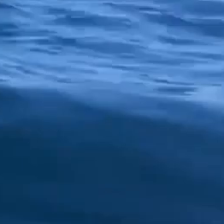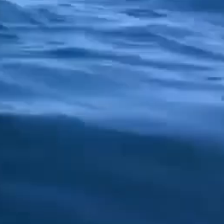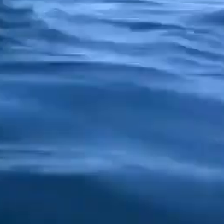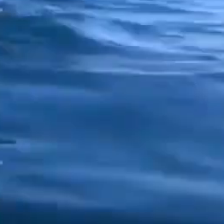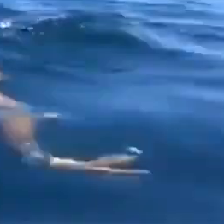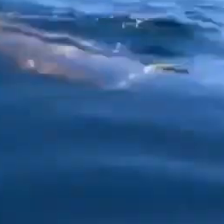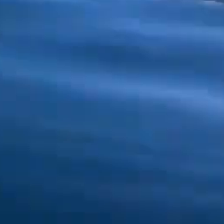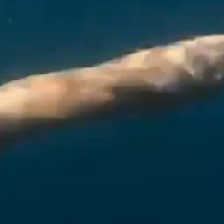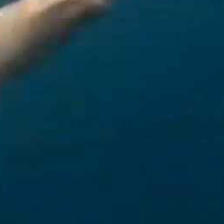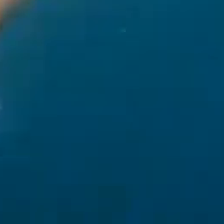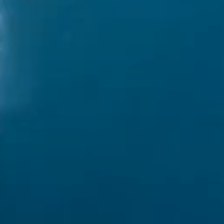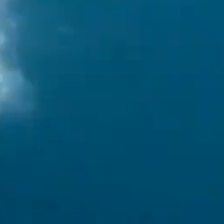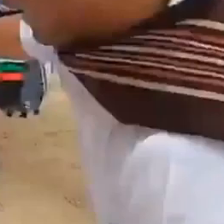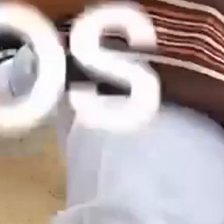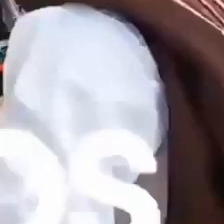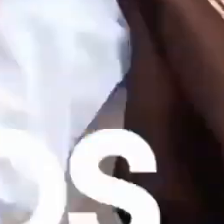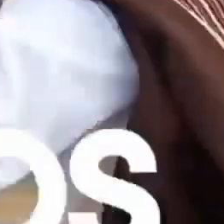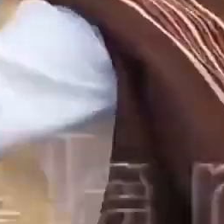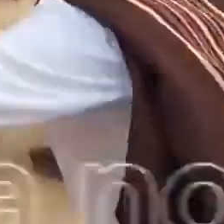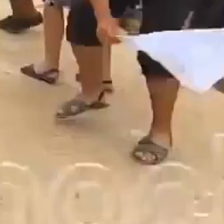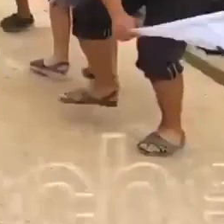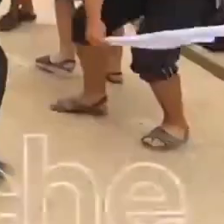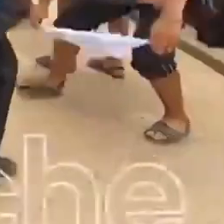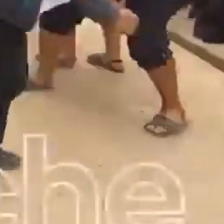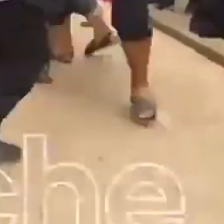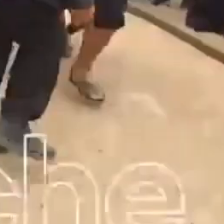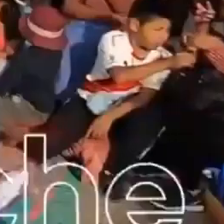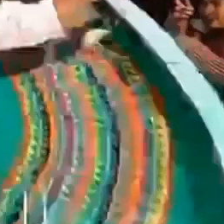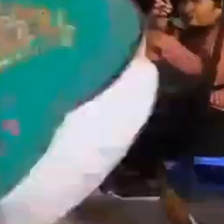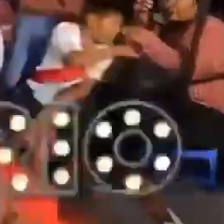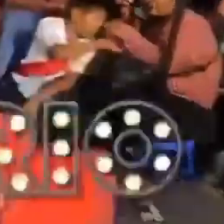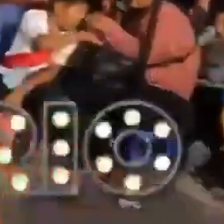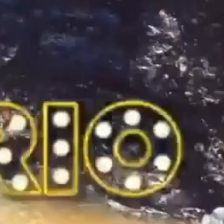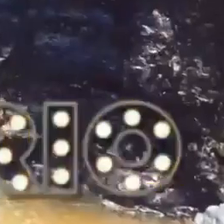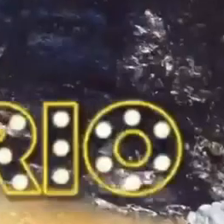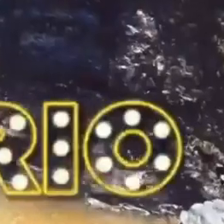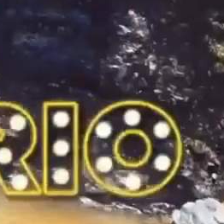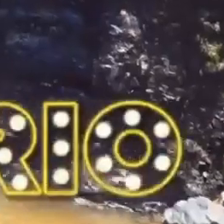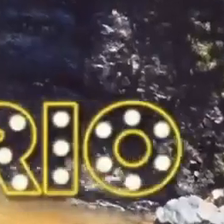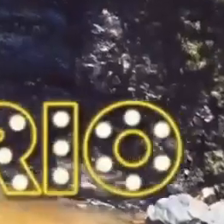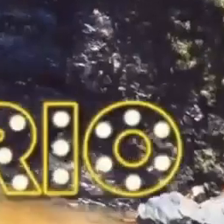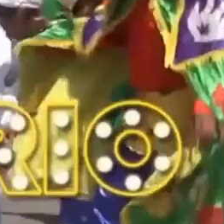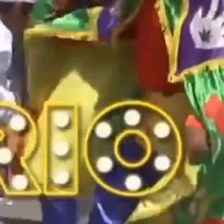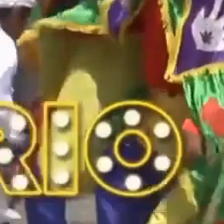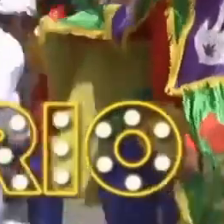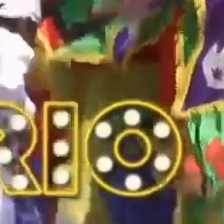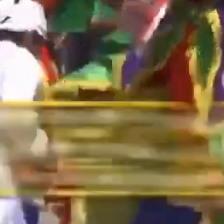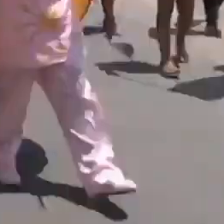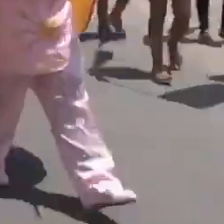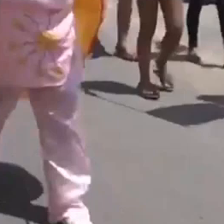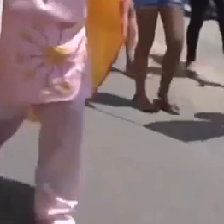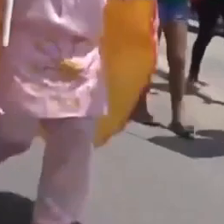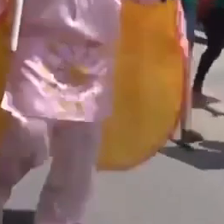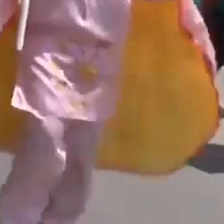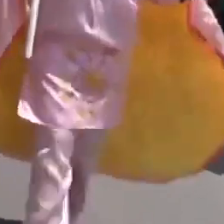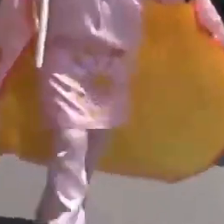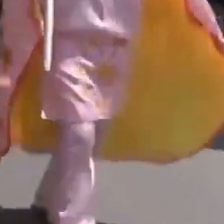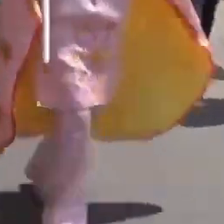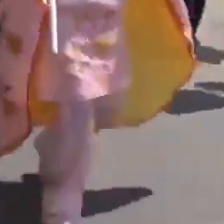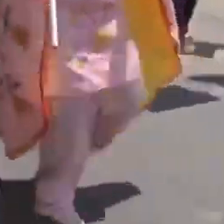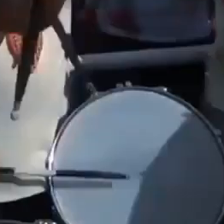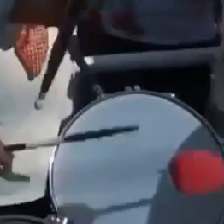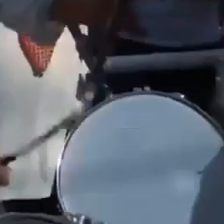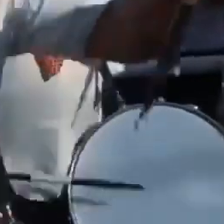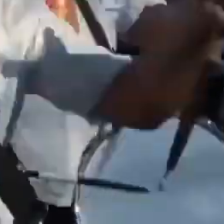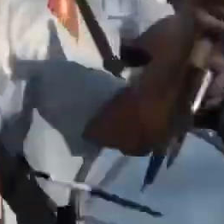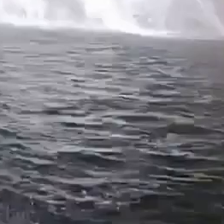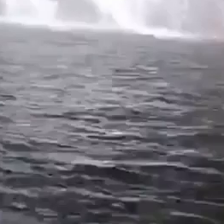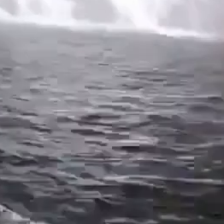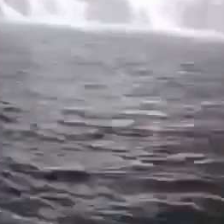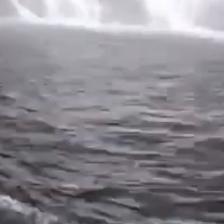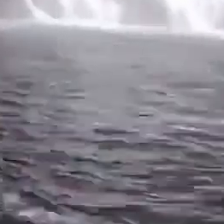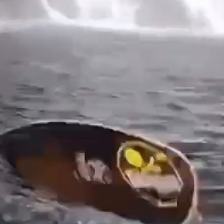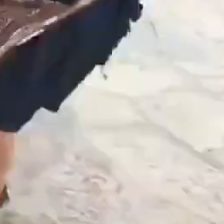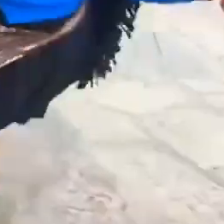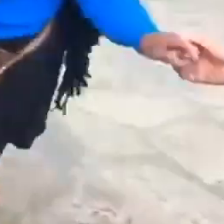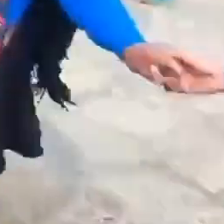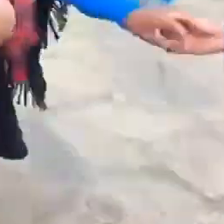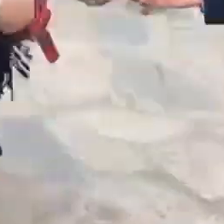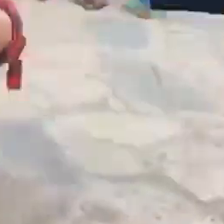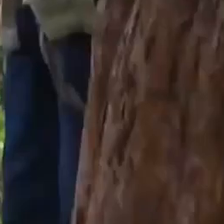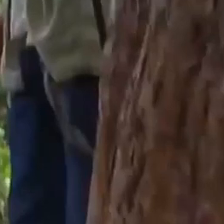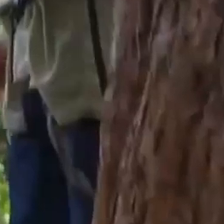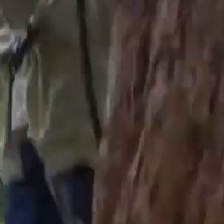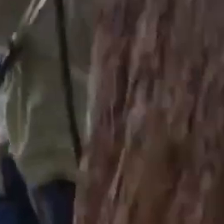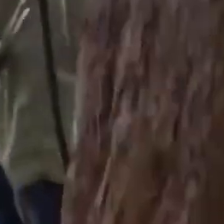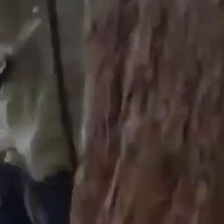tierra. Todos los domingos desde las 9 de la noche. Únete al aniversario. ¡Vive esta experiencia! Y este